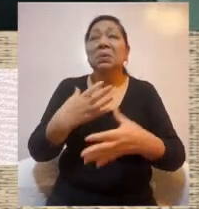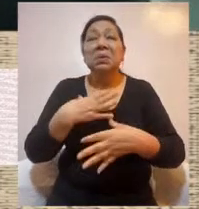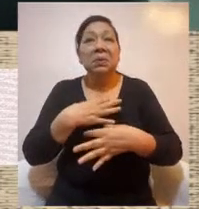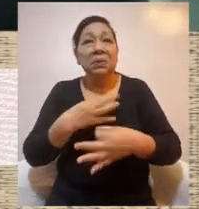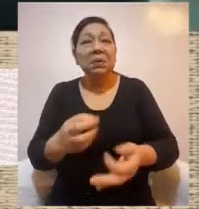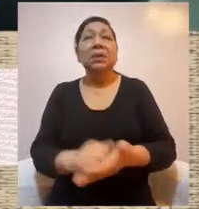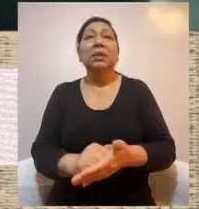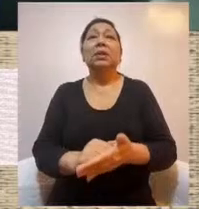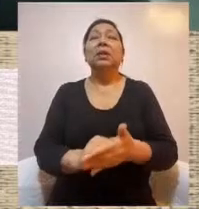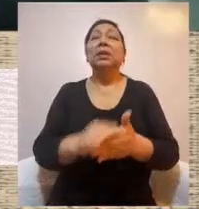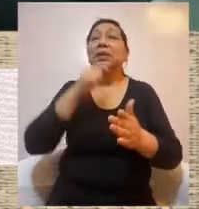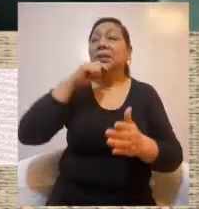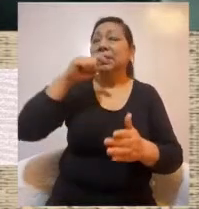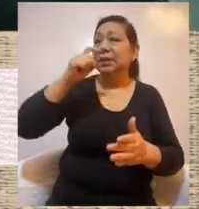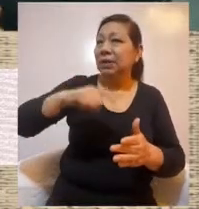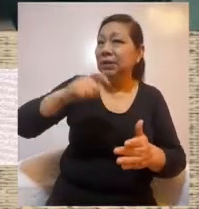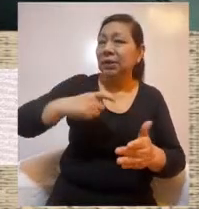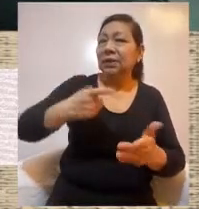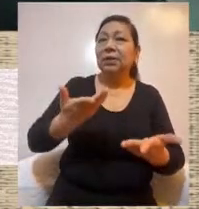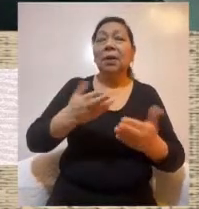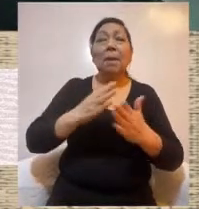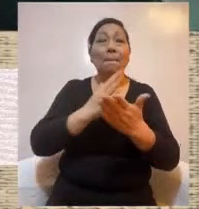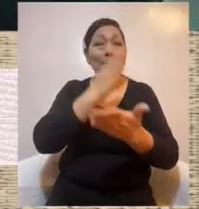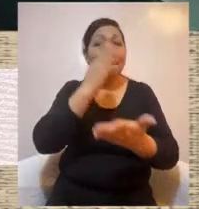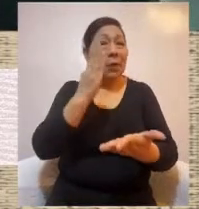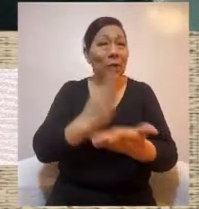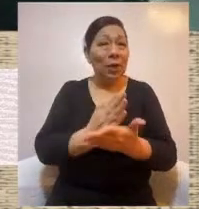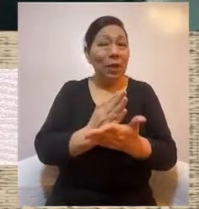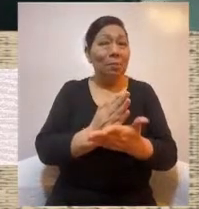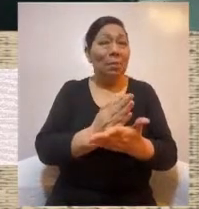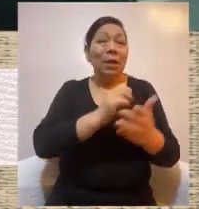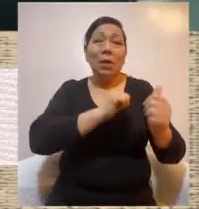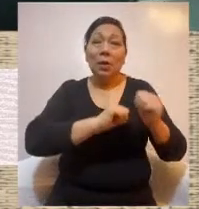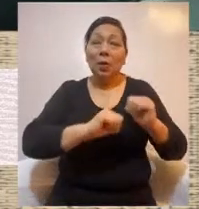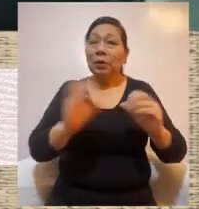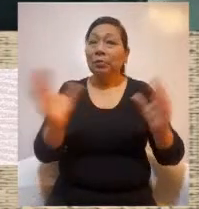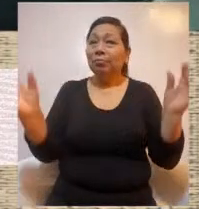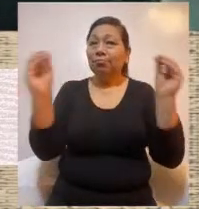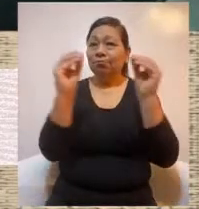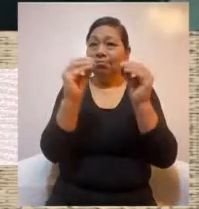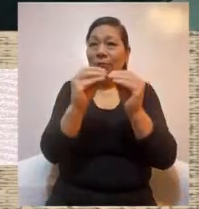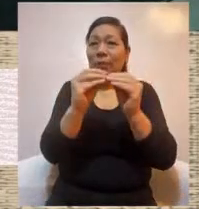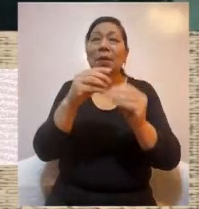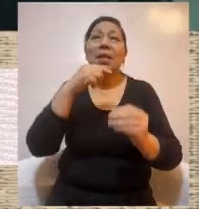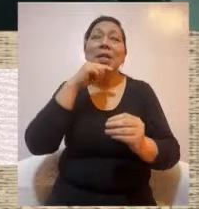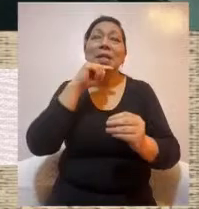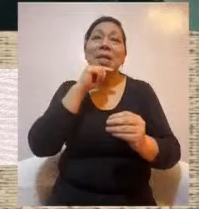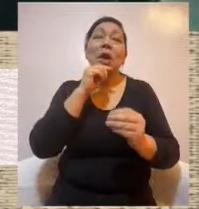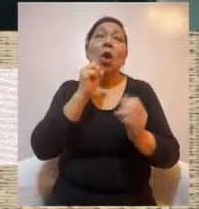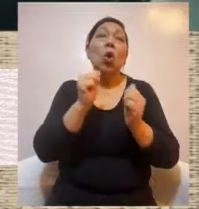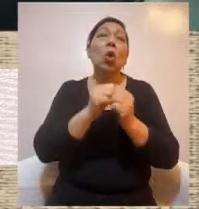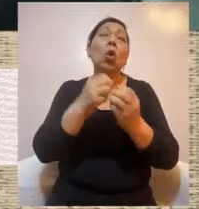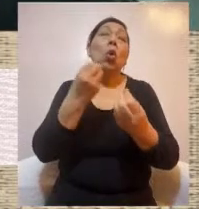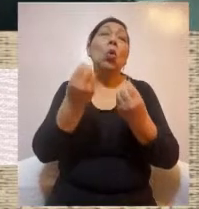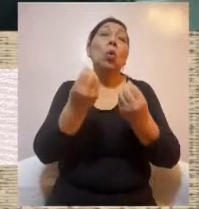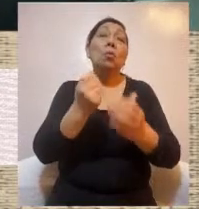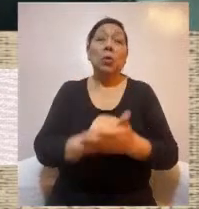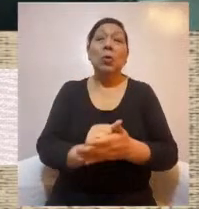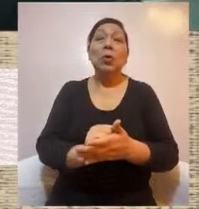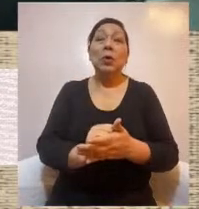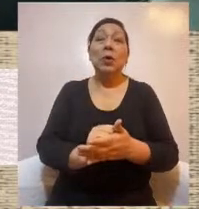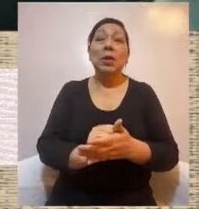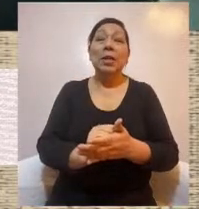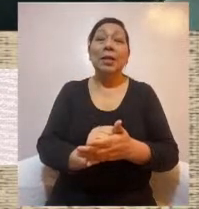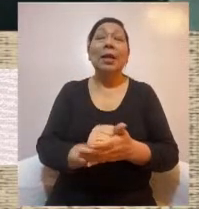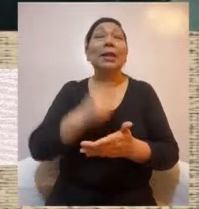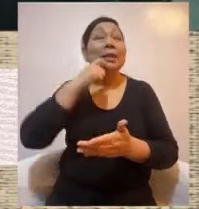los intereses, las necesidades y los problemas que afectan concretamente a las mujeres, como el caso de